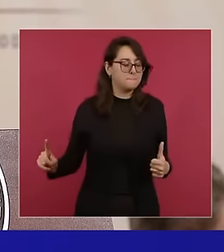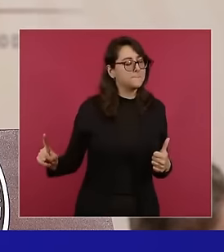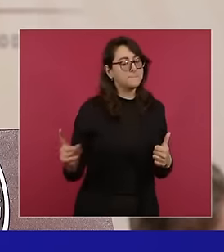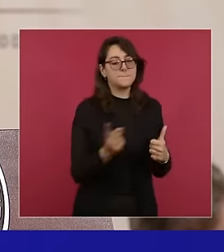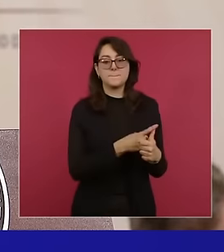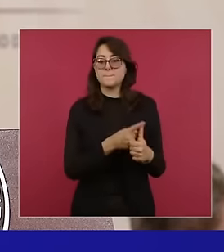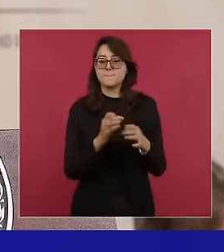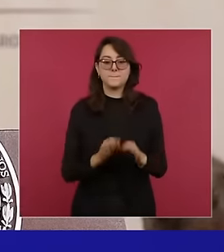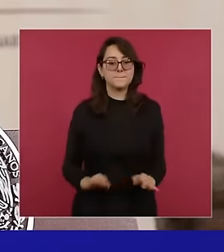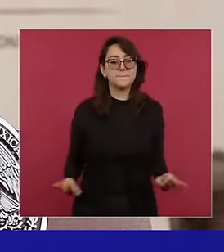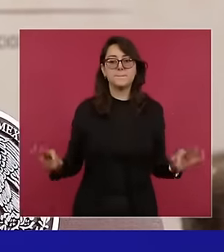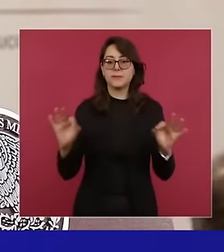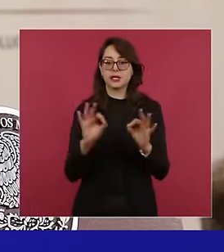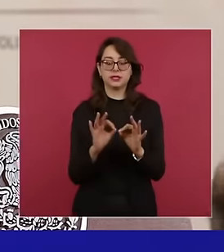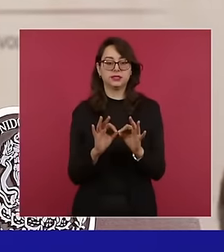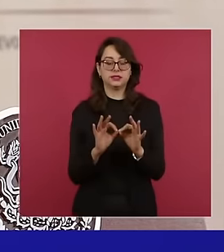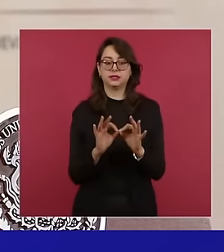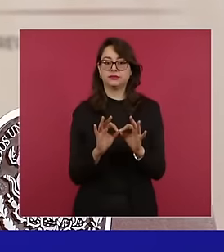Desde luego,